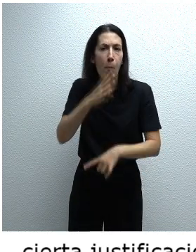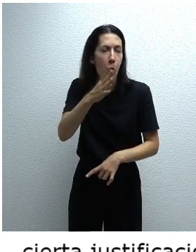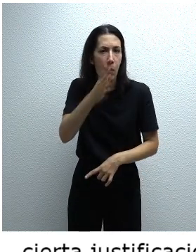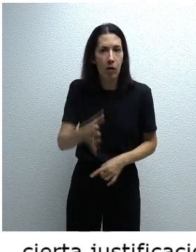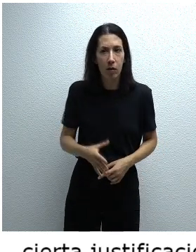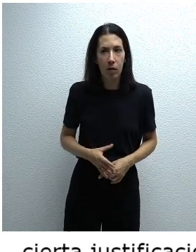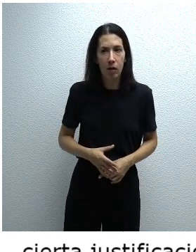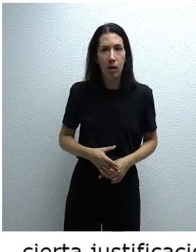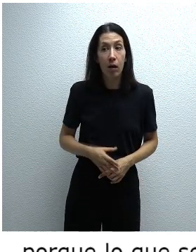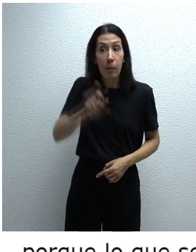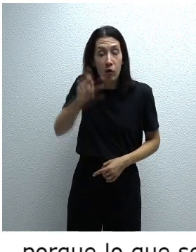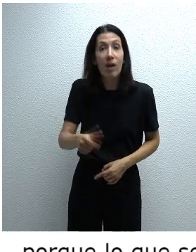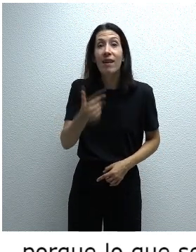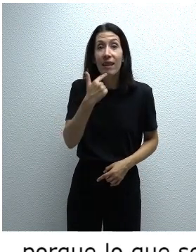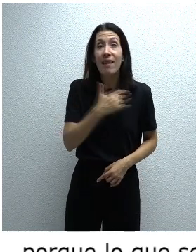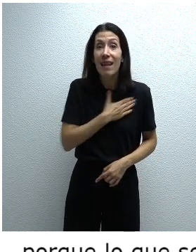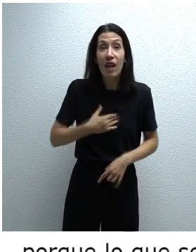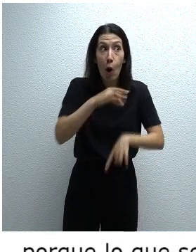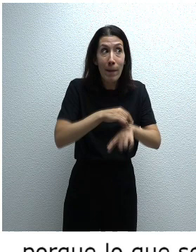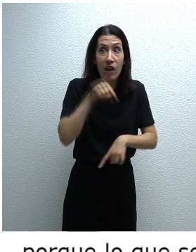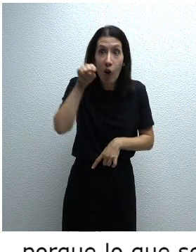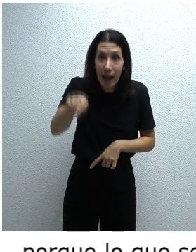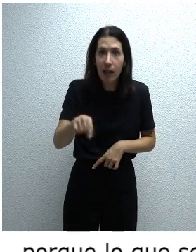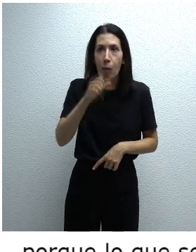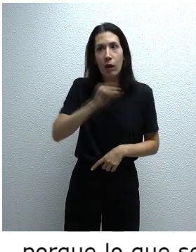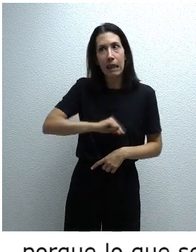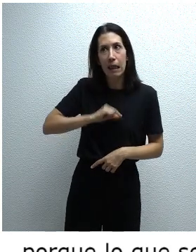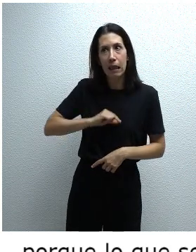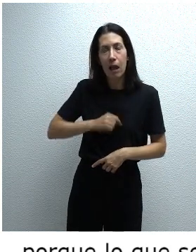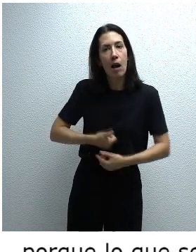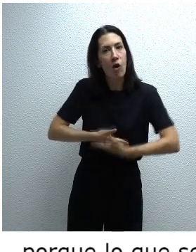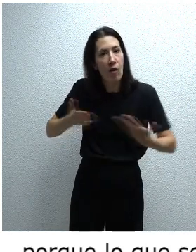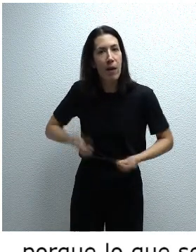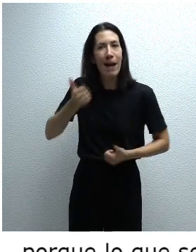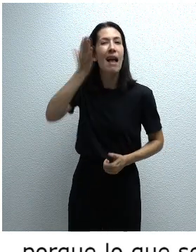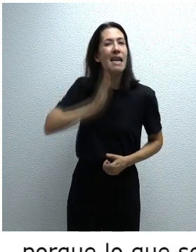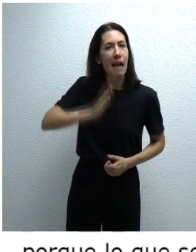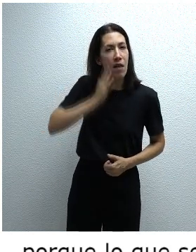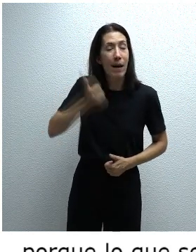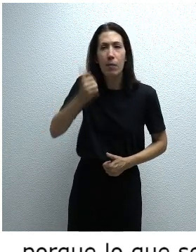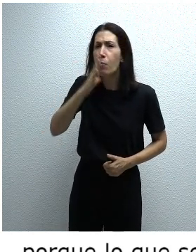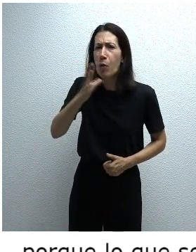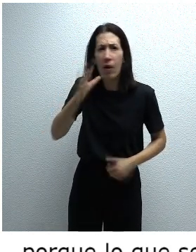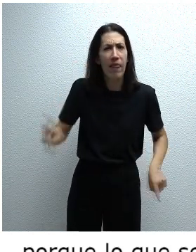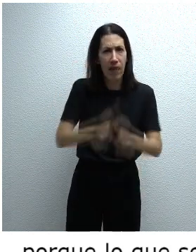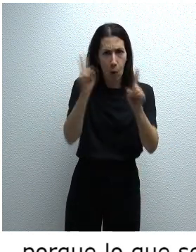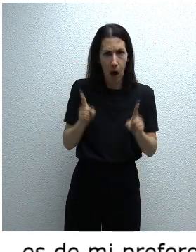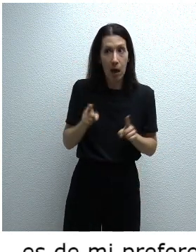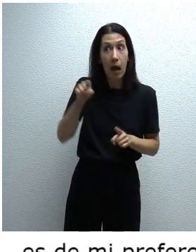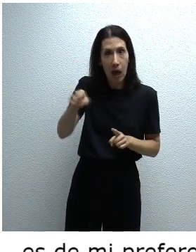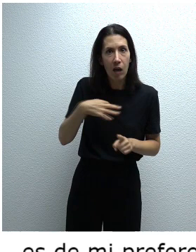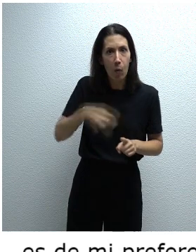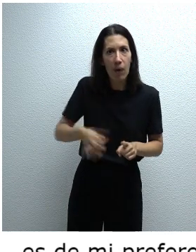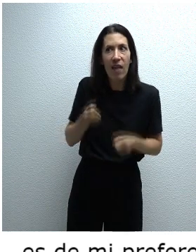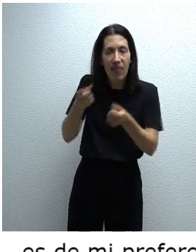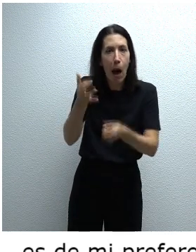está diciendo que quiere este médico en concreto, que se ha sentido más acogido o acogida, es más cálido, lo que sea. Todo eso suma para la salud mental.